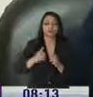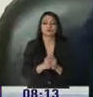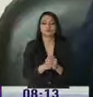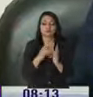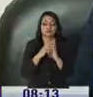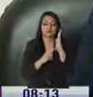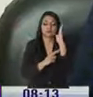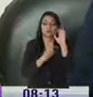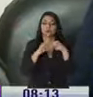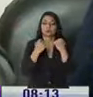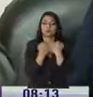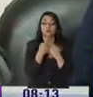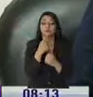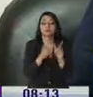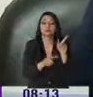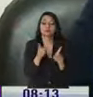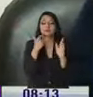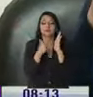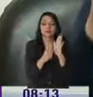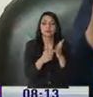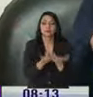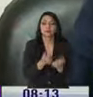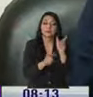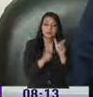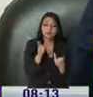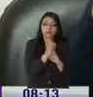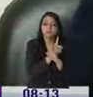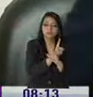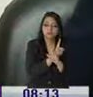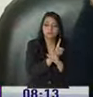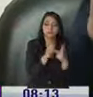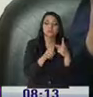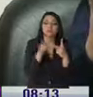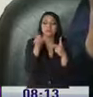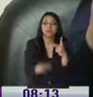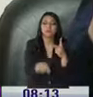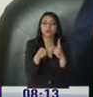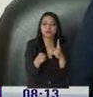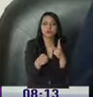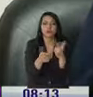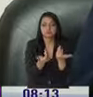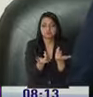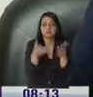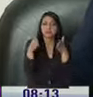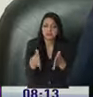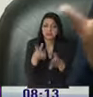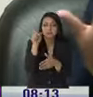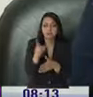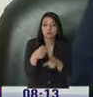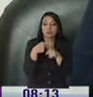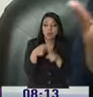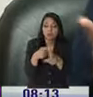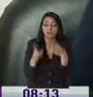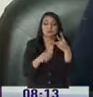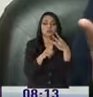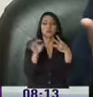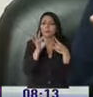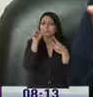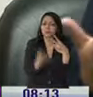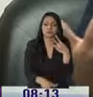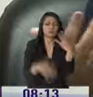las personas que, por ejemplo, personas con discapacidad, personas que están en estado de vulnerabilidad o personas que están evidentemente en un nivel